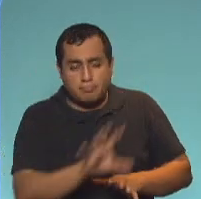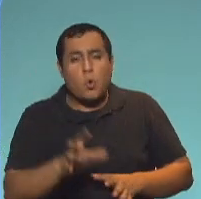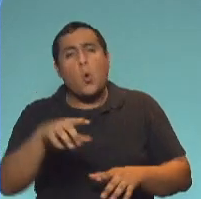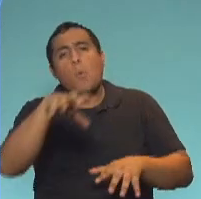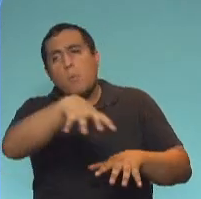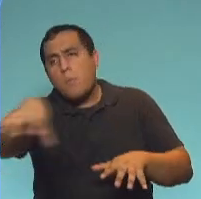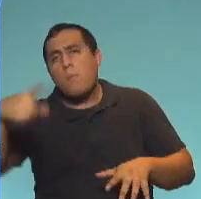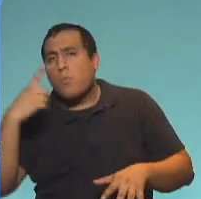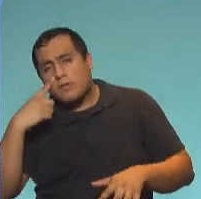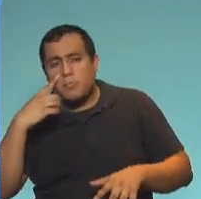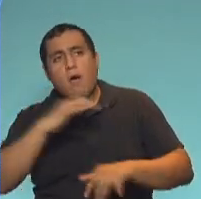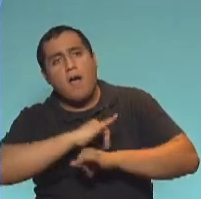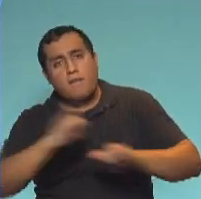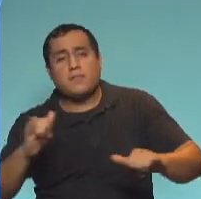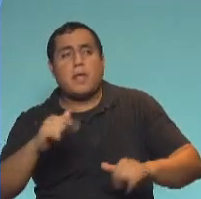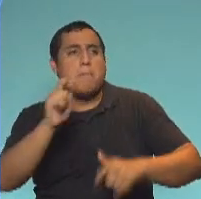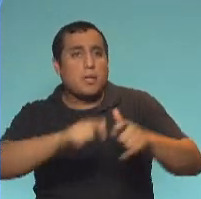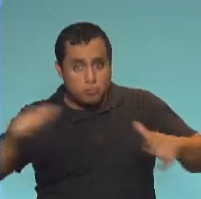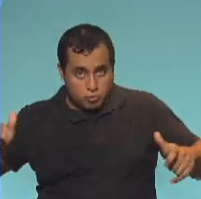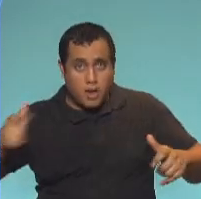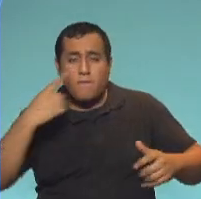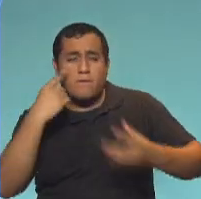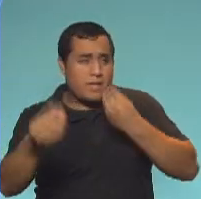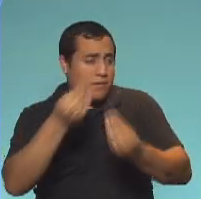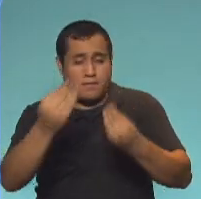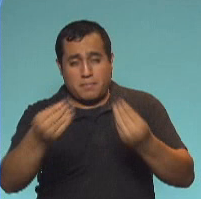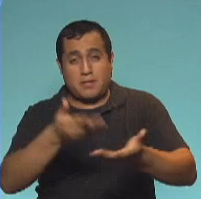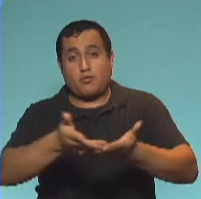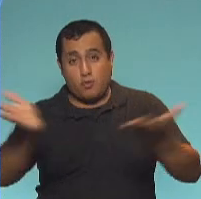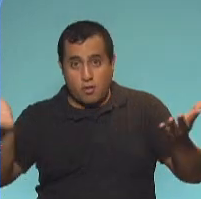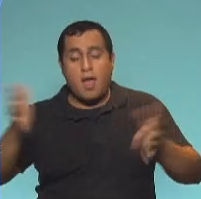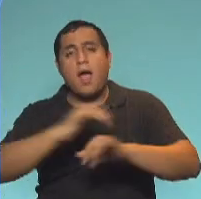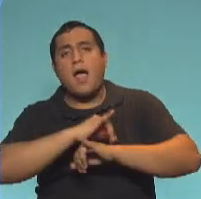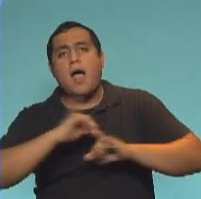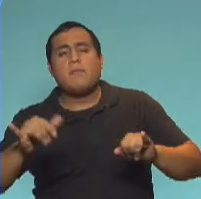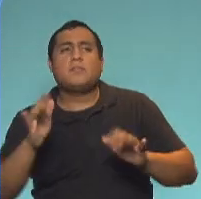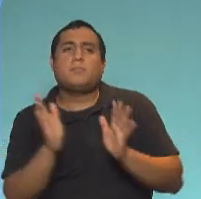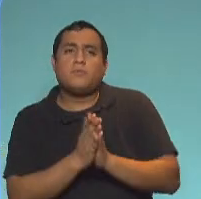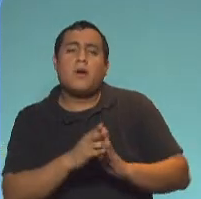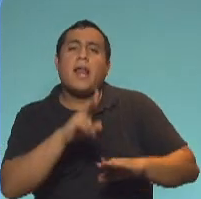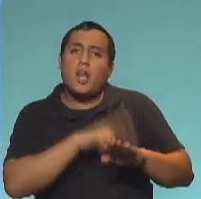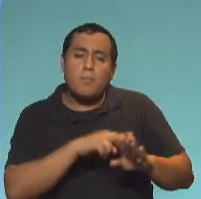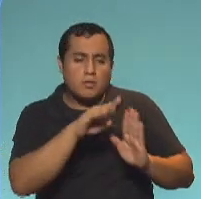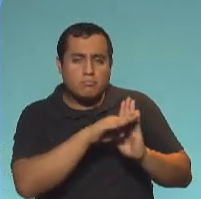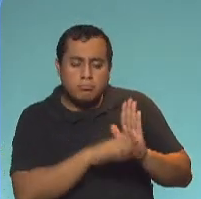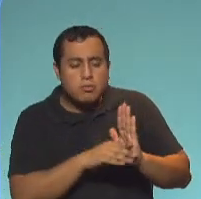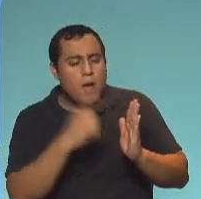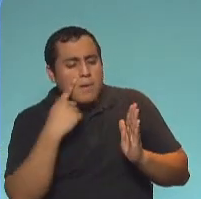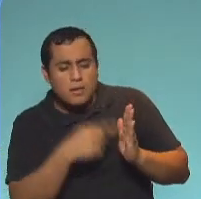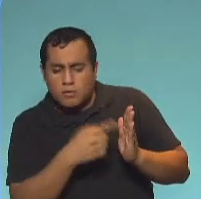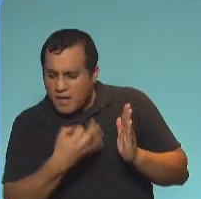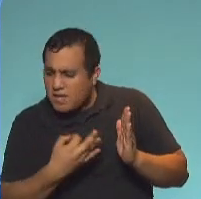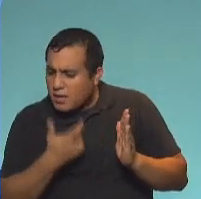los municipios a cada una de las personas que viven en las jurisdicciones y los municipios revisar las recomendaciones del lugar donde vivimos